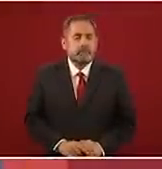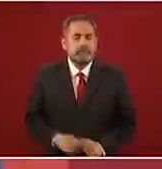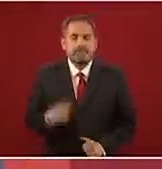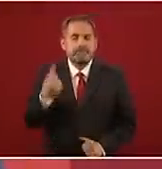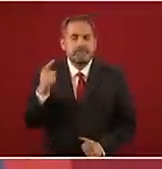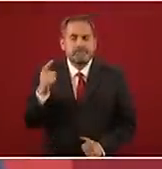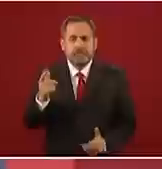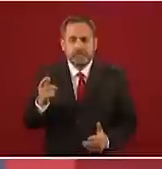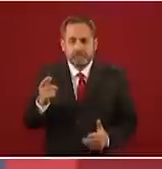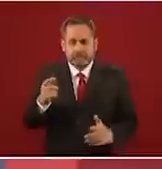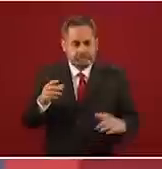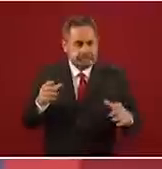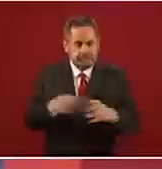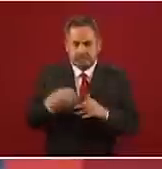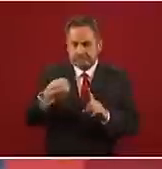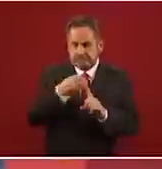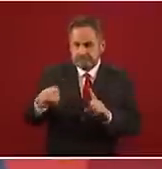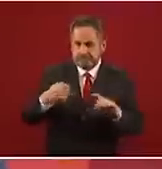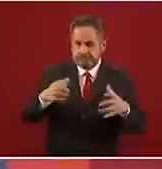Para poner orden.